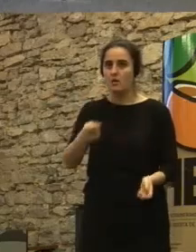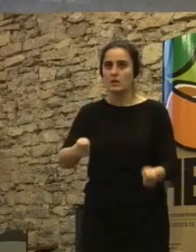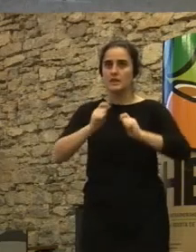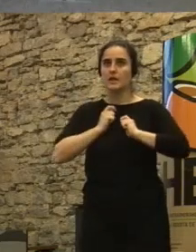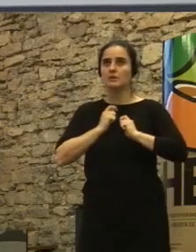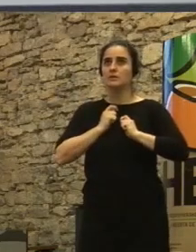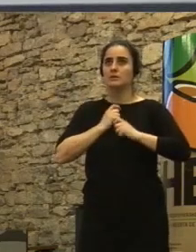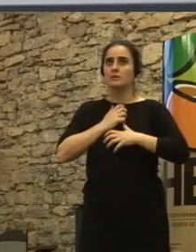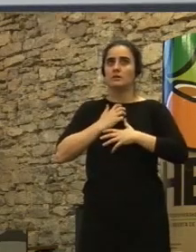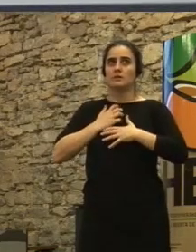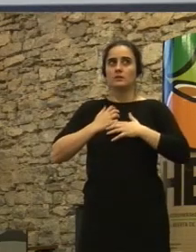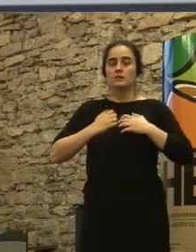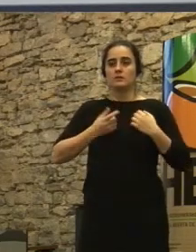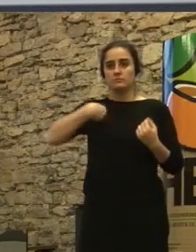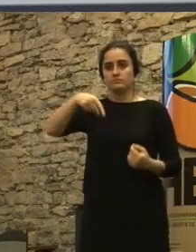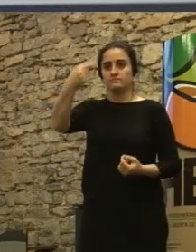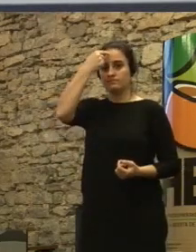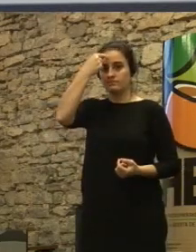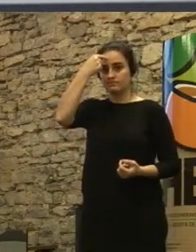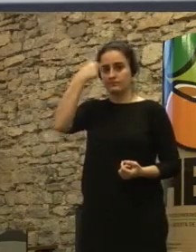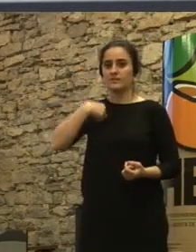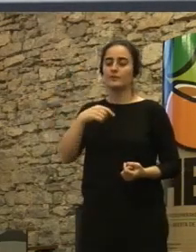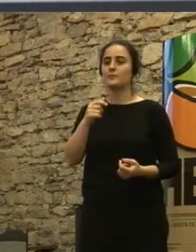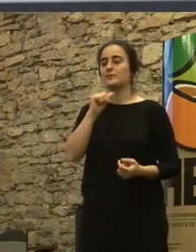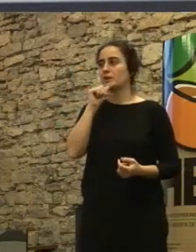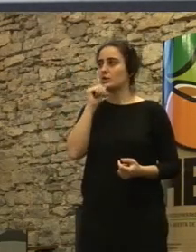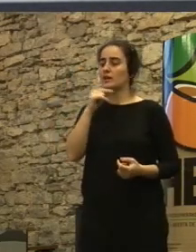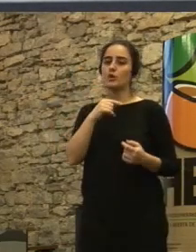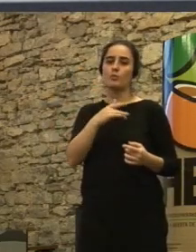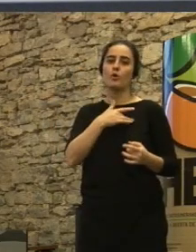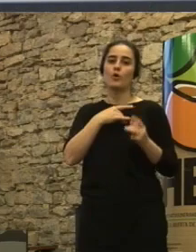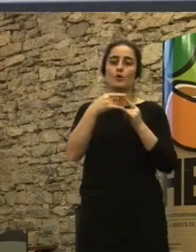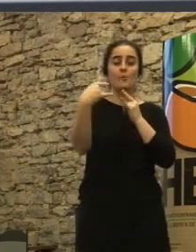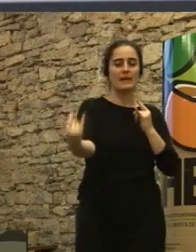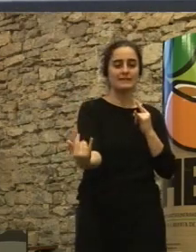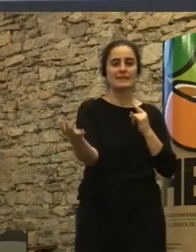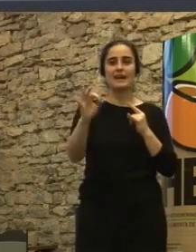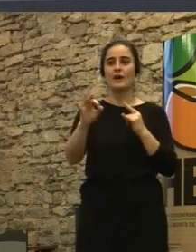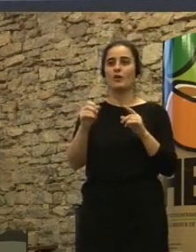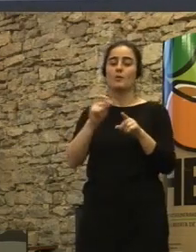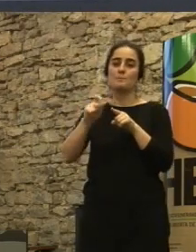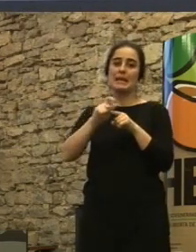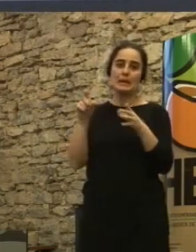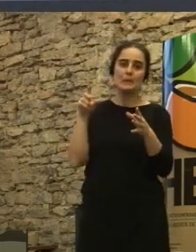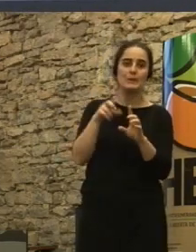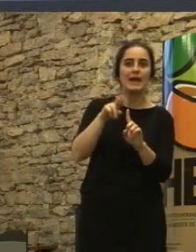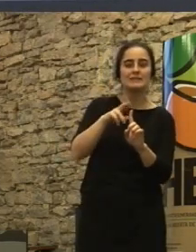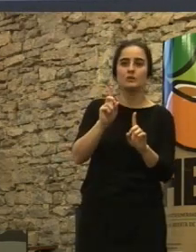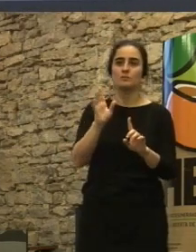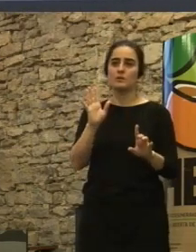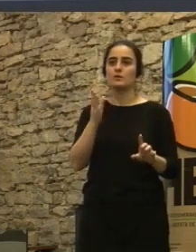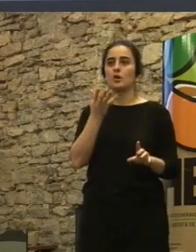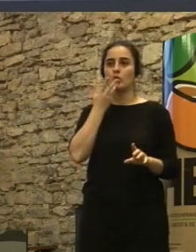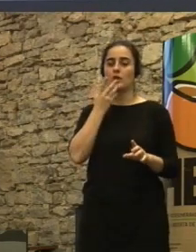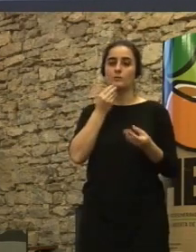mueve y nos volvemos obsesivos. No quiero ser romántica ni hacer excesiva referencia a las películas, pero sí que conocemos